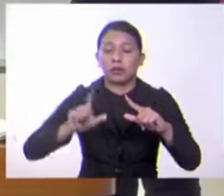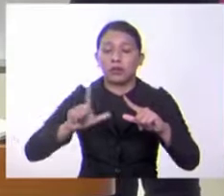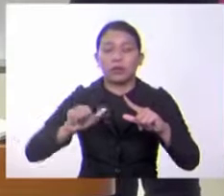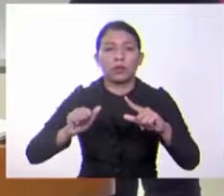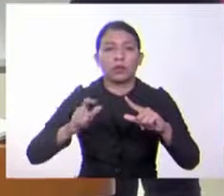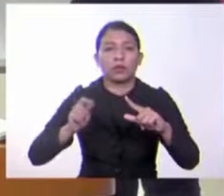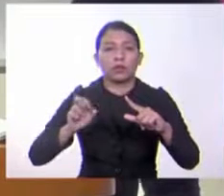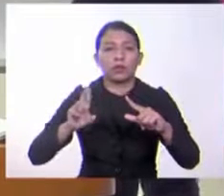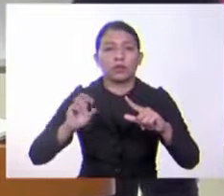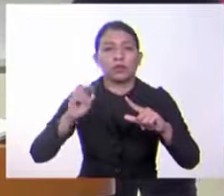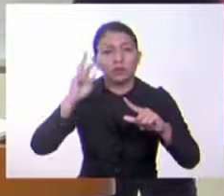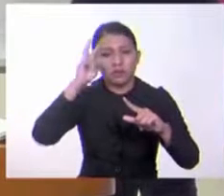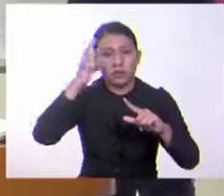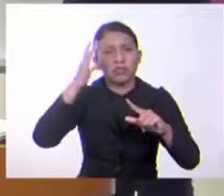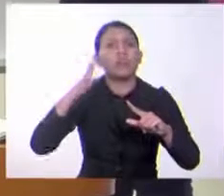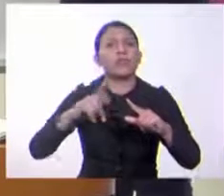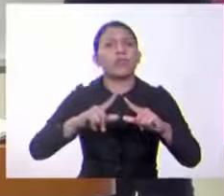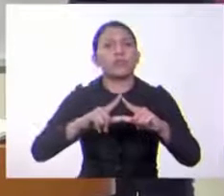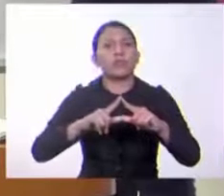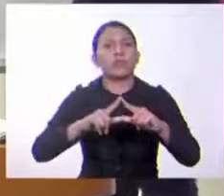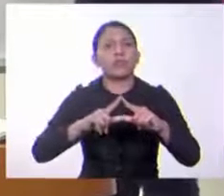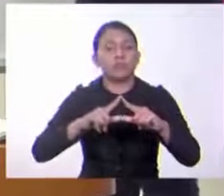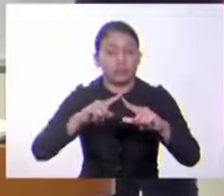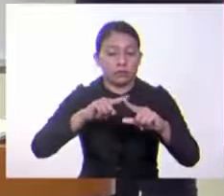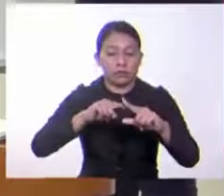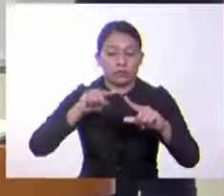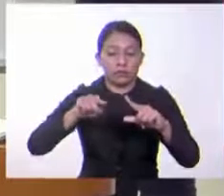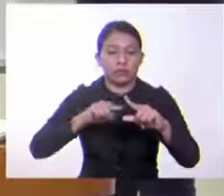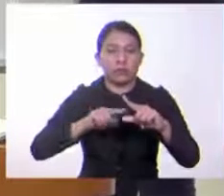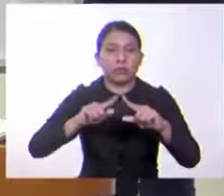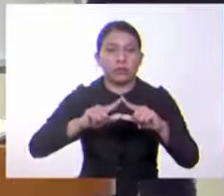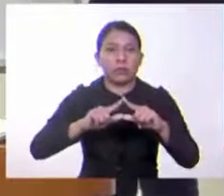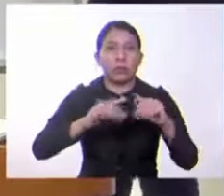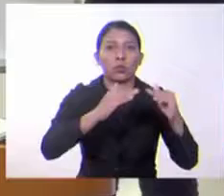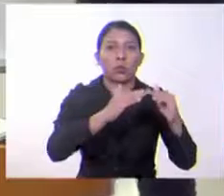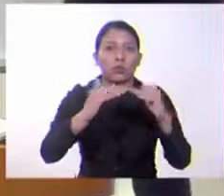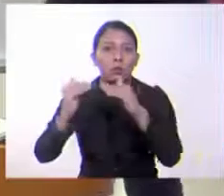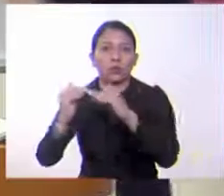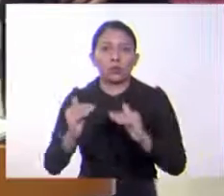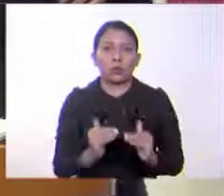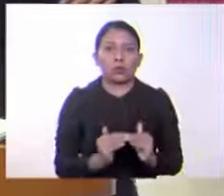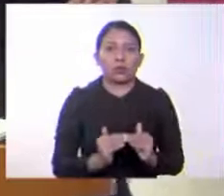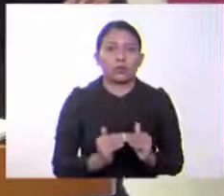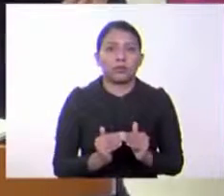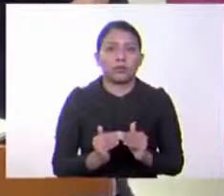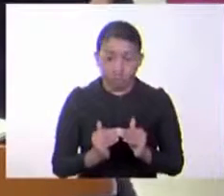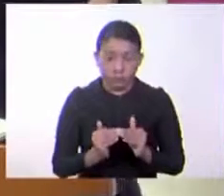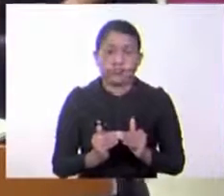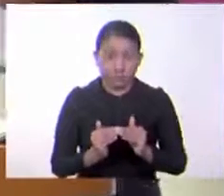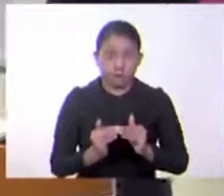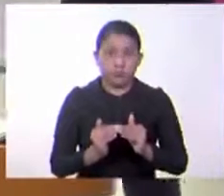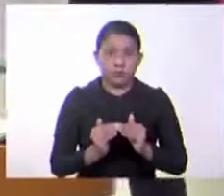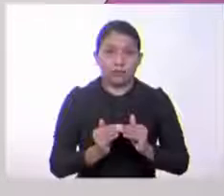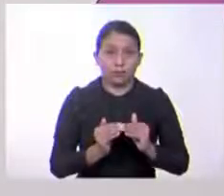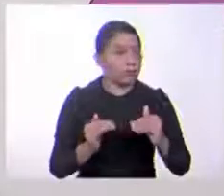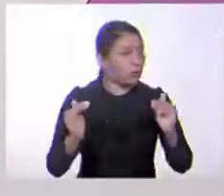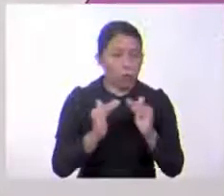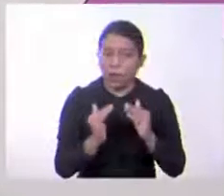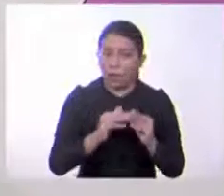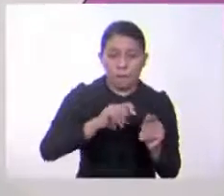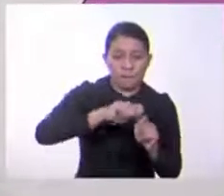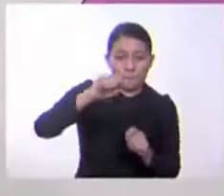Un triángulo es equilátero cuando sus tres lados son iguales. O sea que sus tres lados